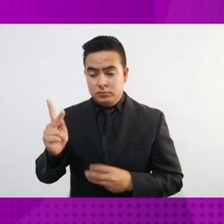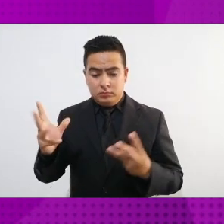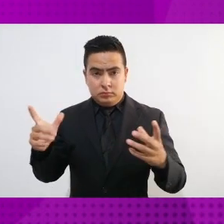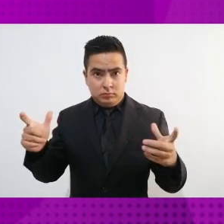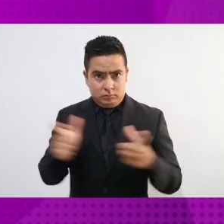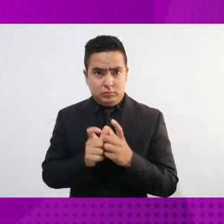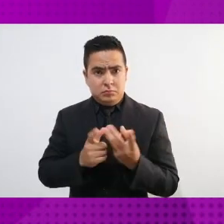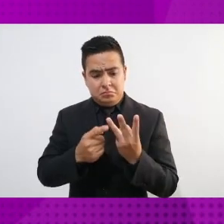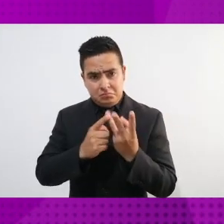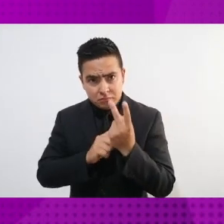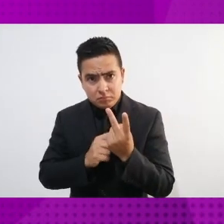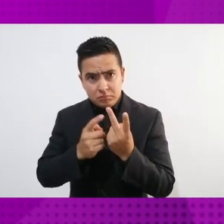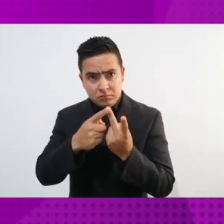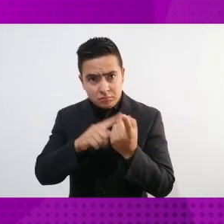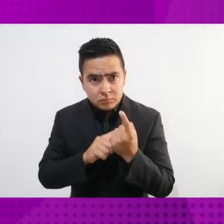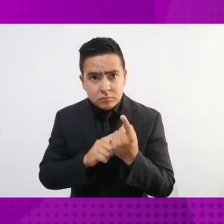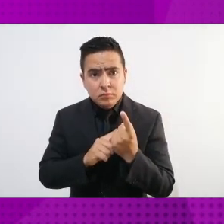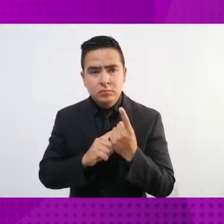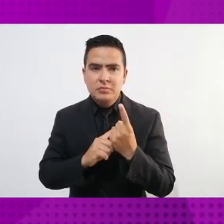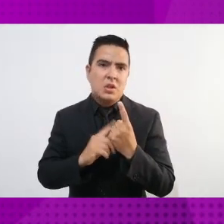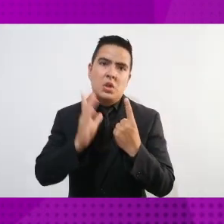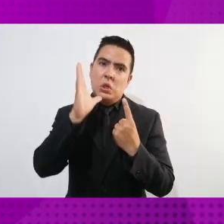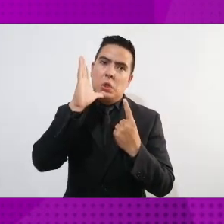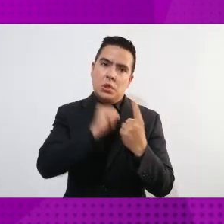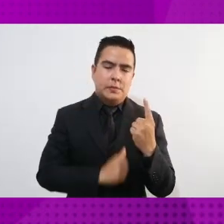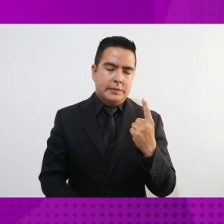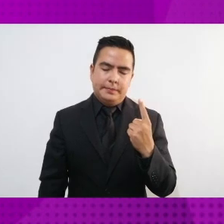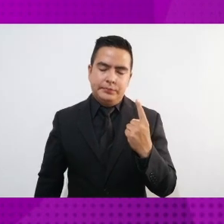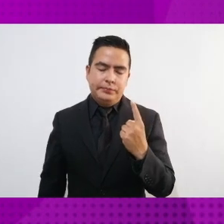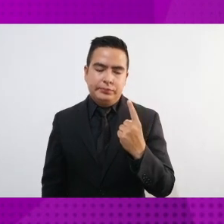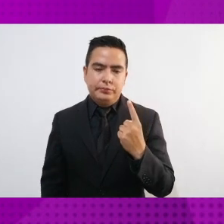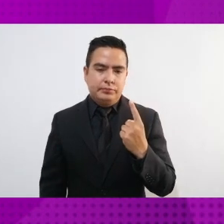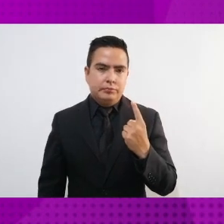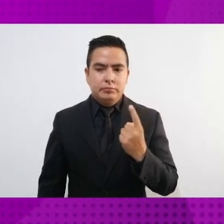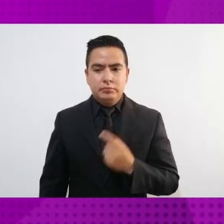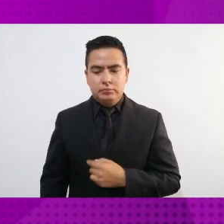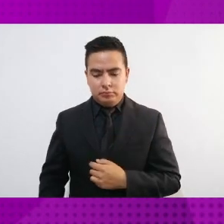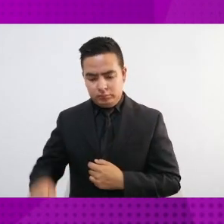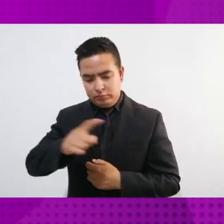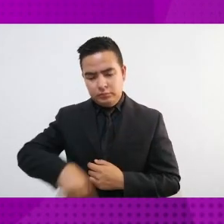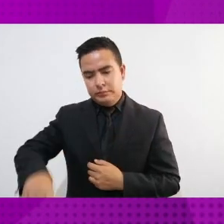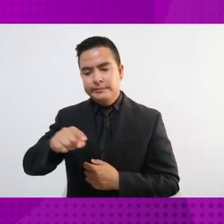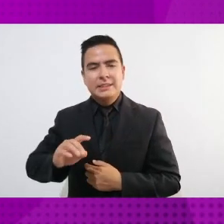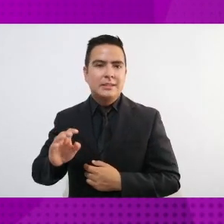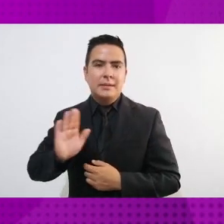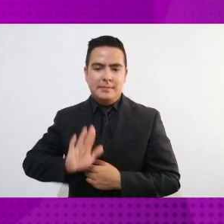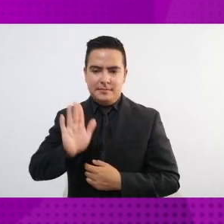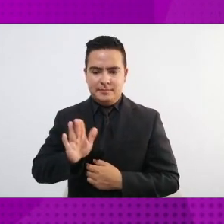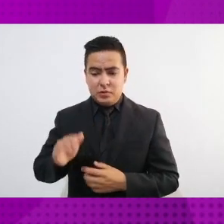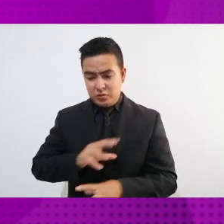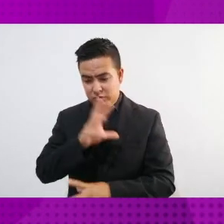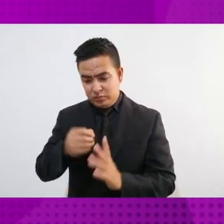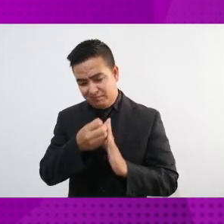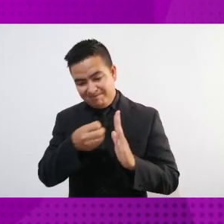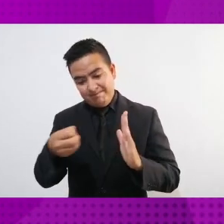nunca reducirse, porque eso nos llevaría a experiencias que rompen con el esquema democrático, ¿no? Y rompen con el